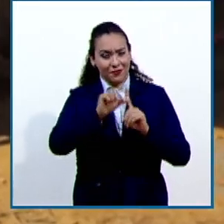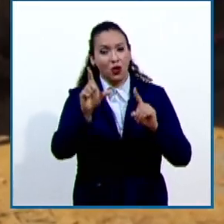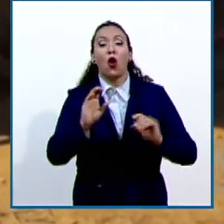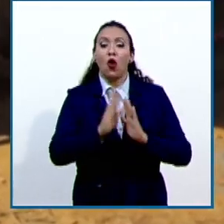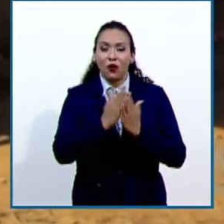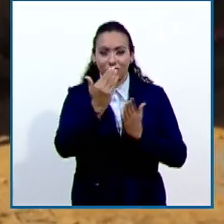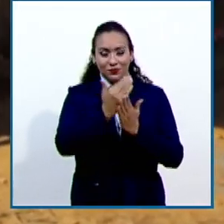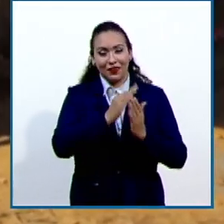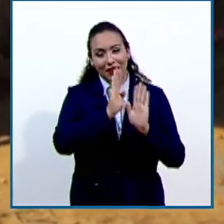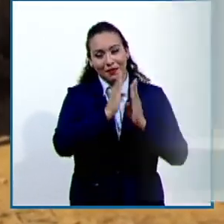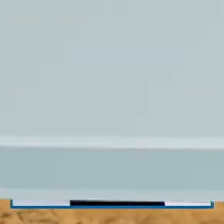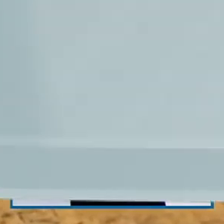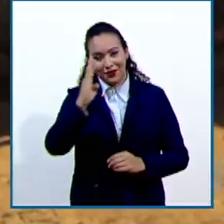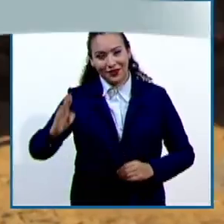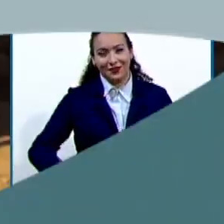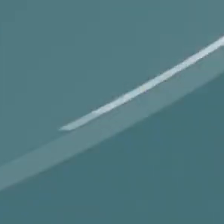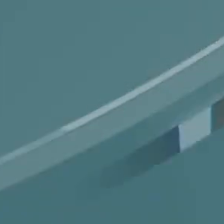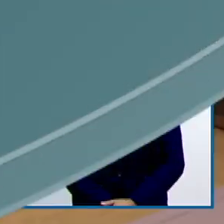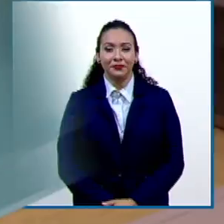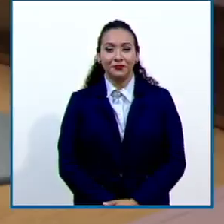Judicial.